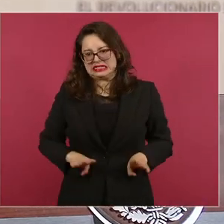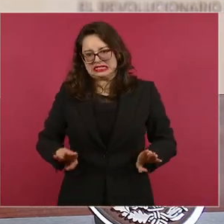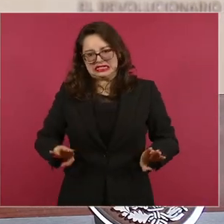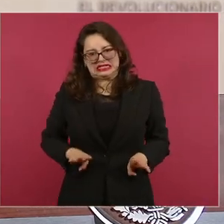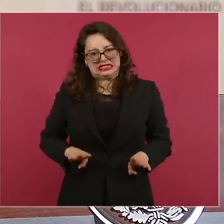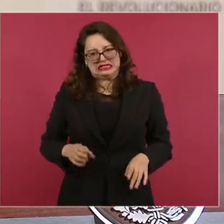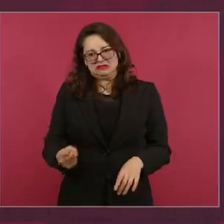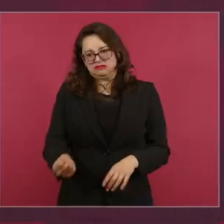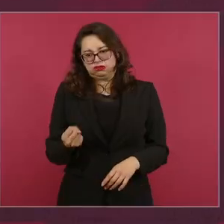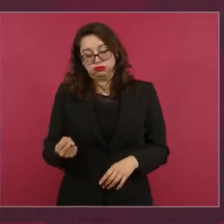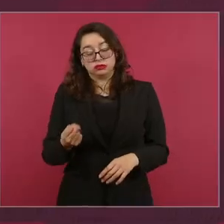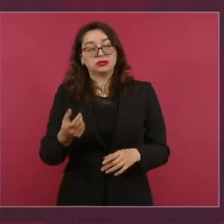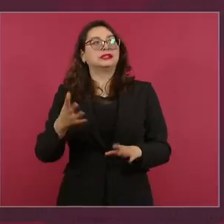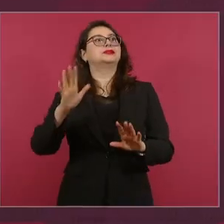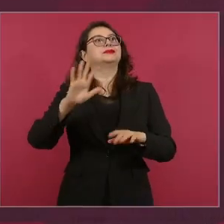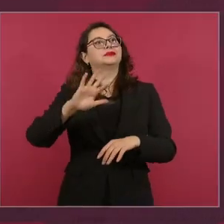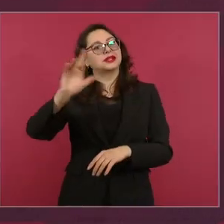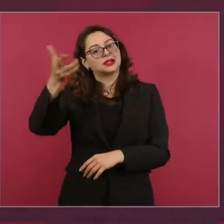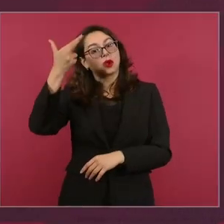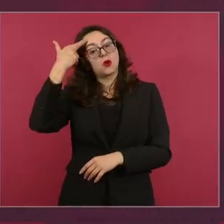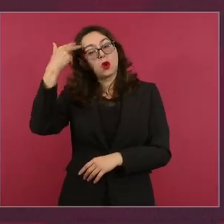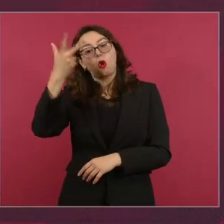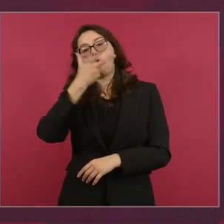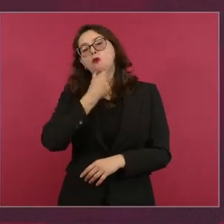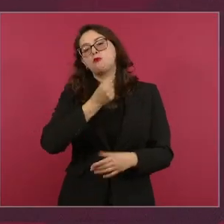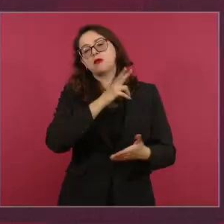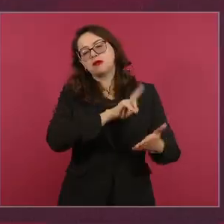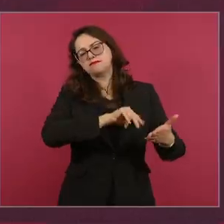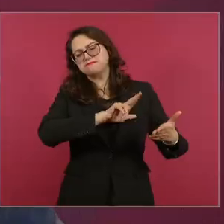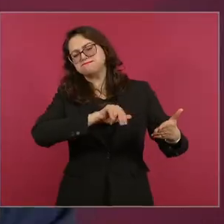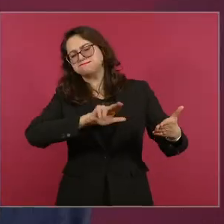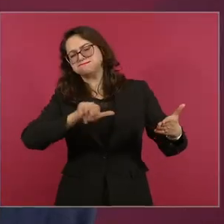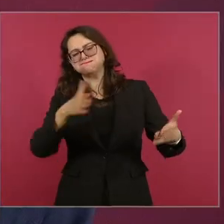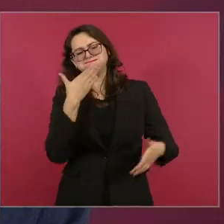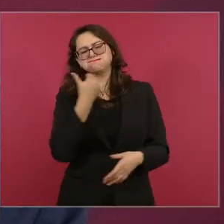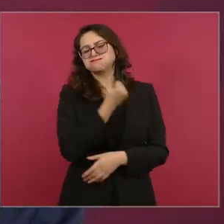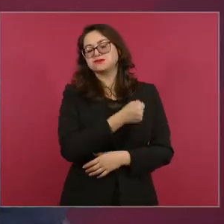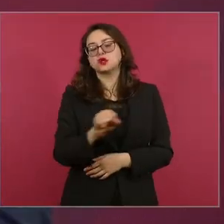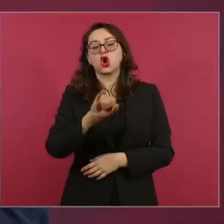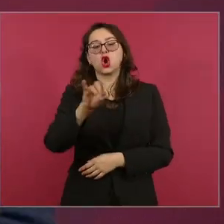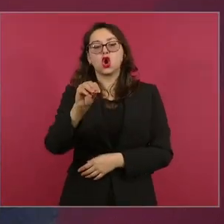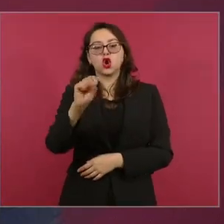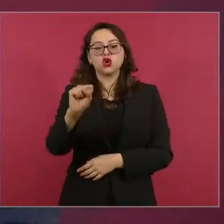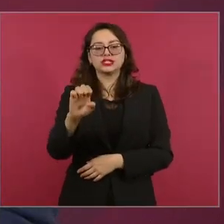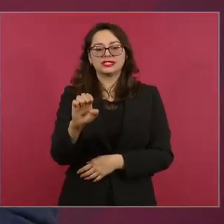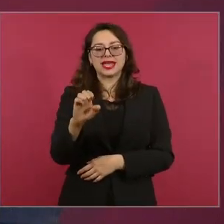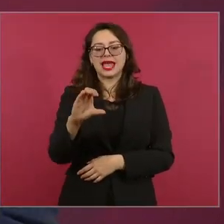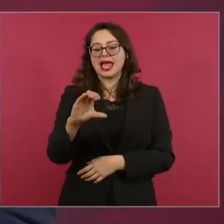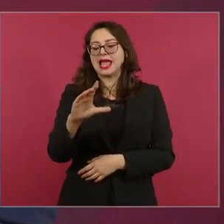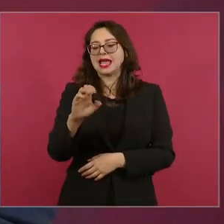José Clemente Orozco, gran pintor, muralista, revolucionario, antes de